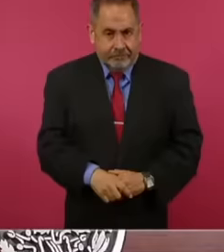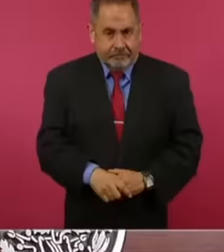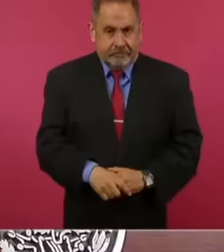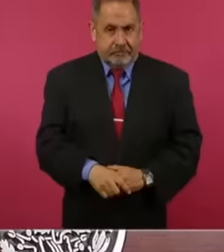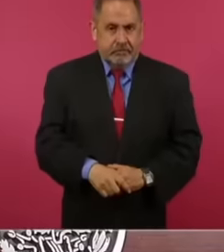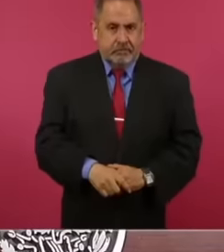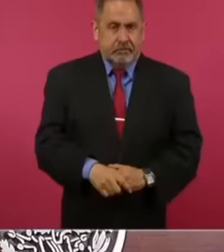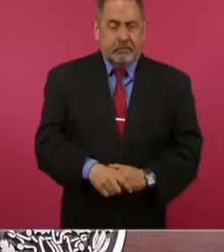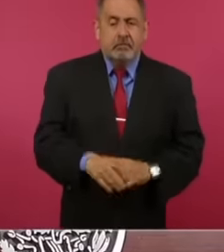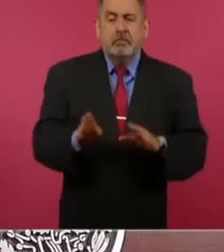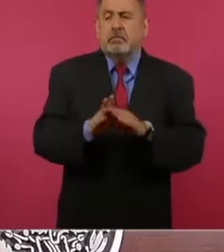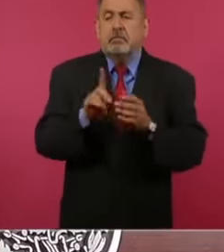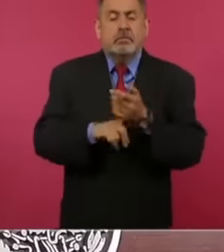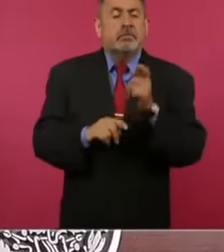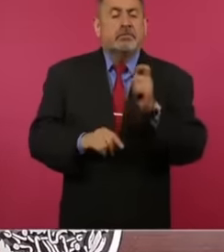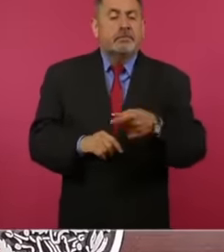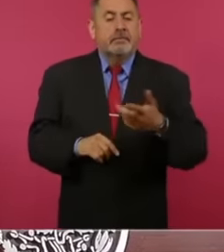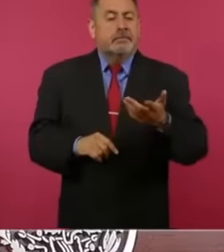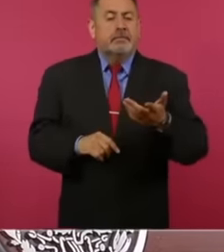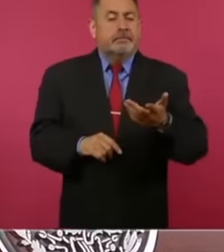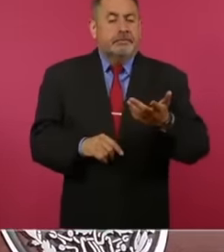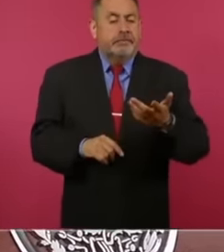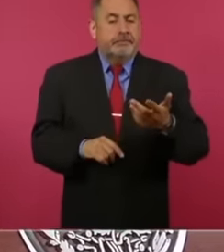solo se puede resistir,